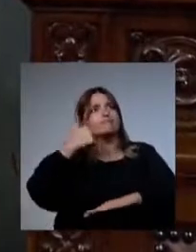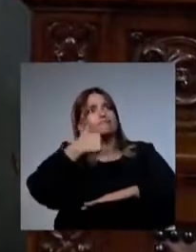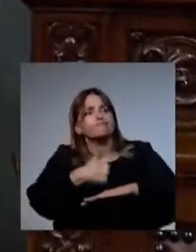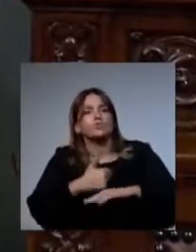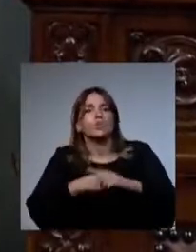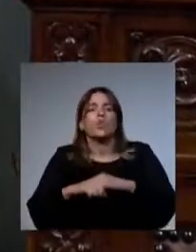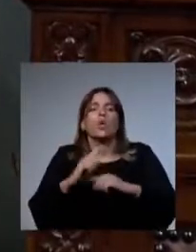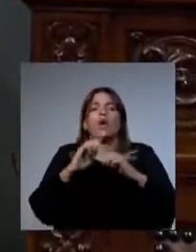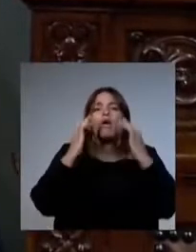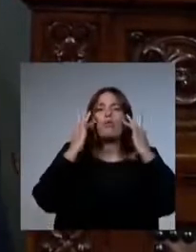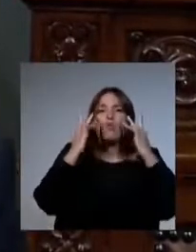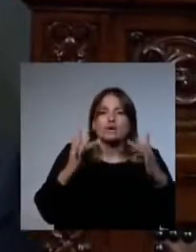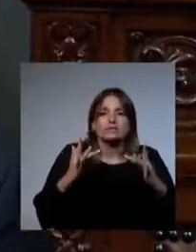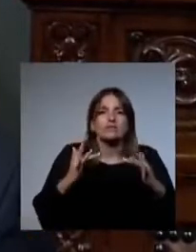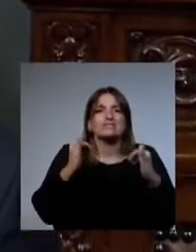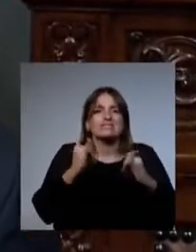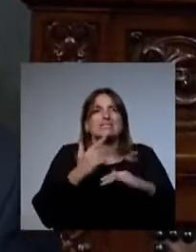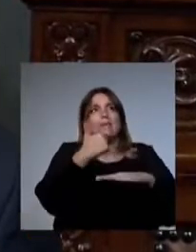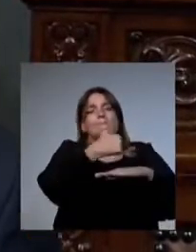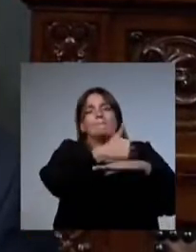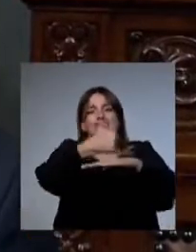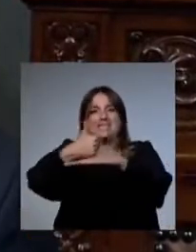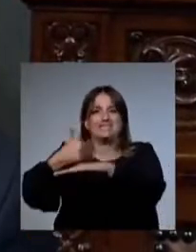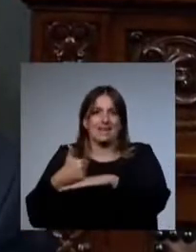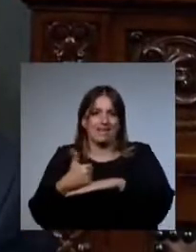educación cierta presencialidad.